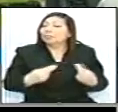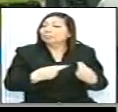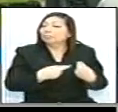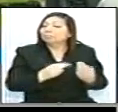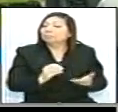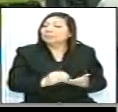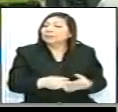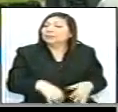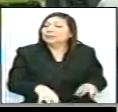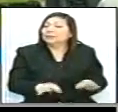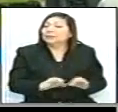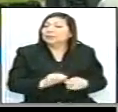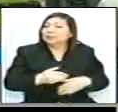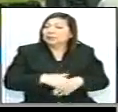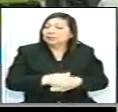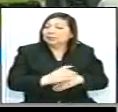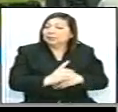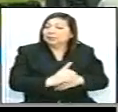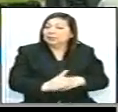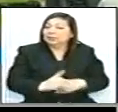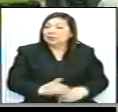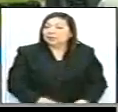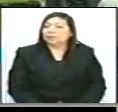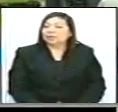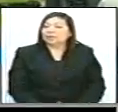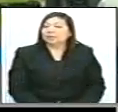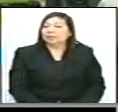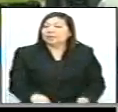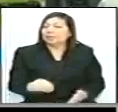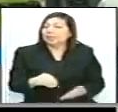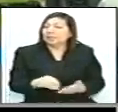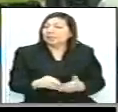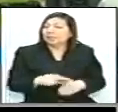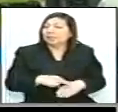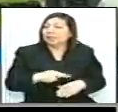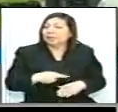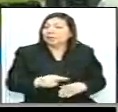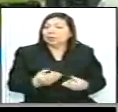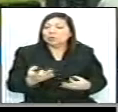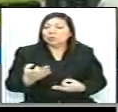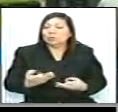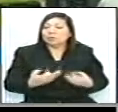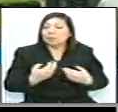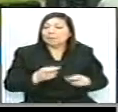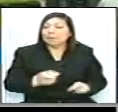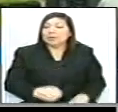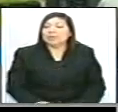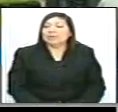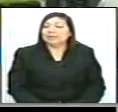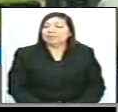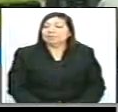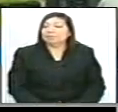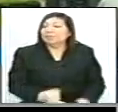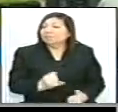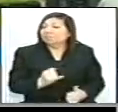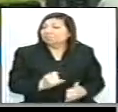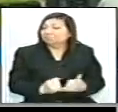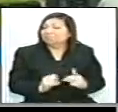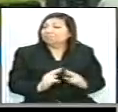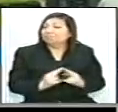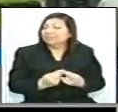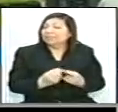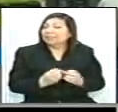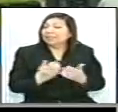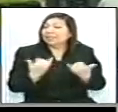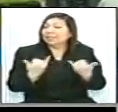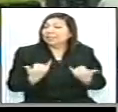suma importancia en el proceso de descentralización y en la asignación de recursos en el presupuesto público. Esperamos que al finalizar la sesión del día de